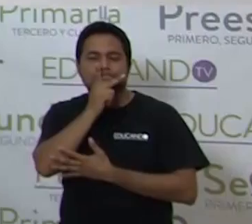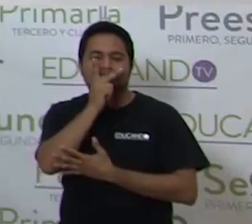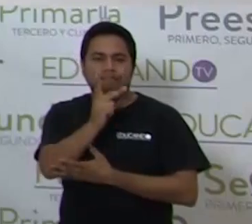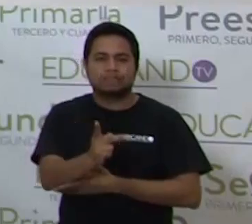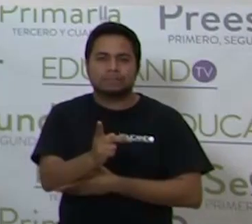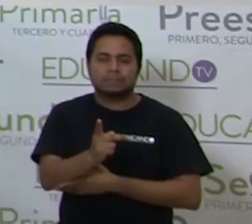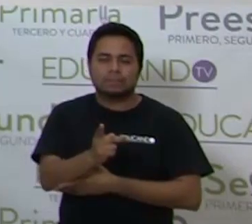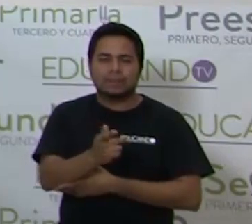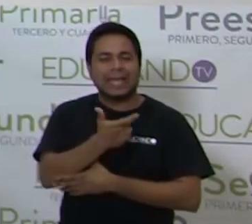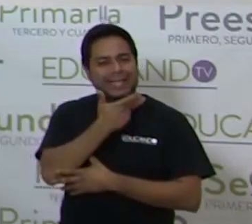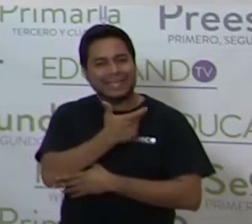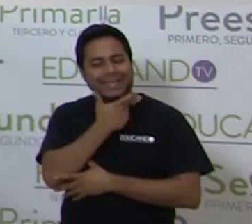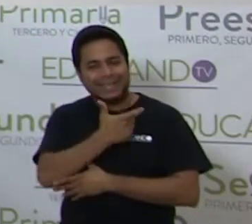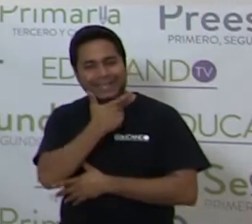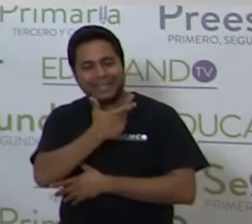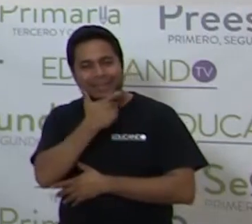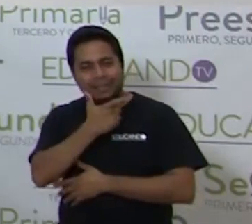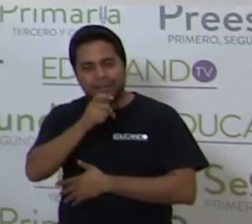reír.